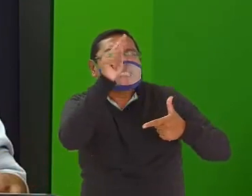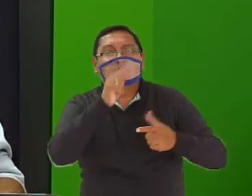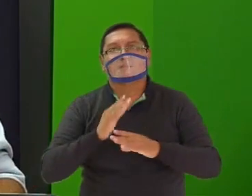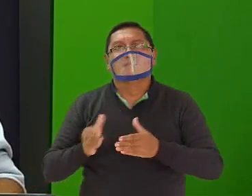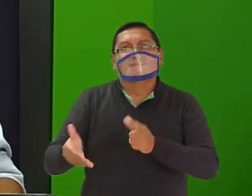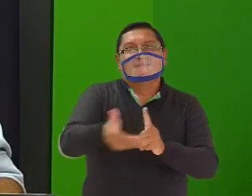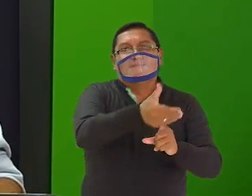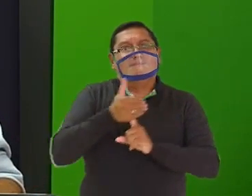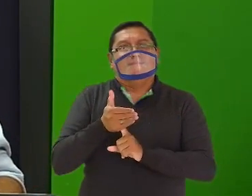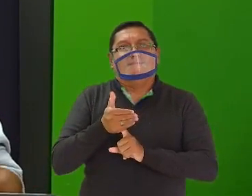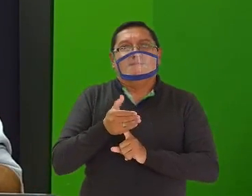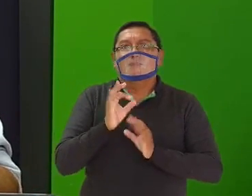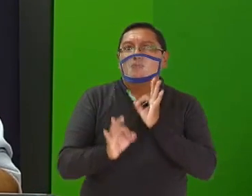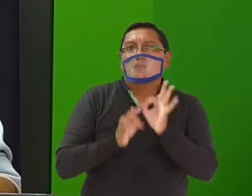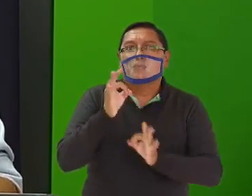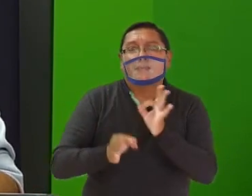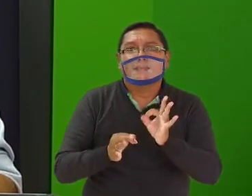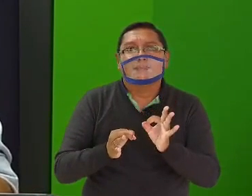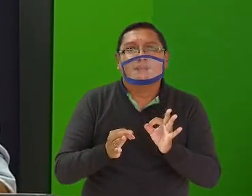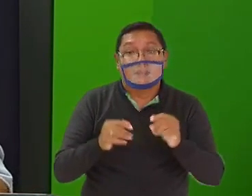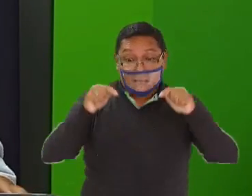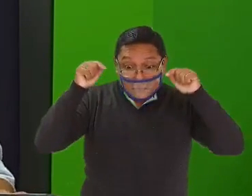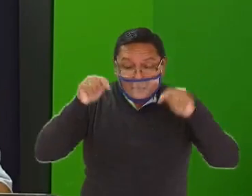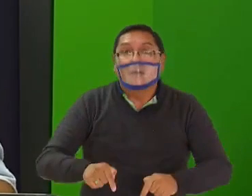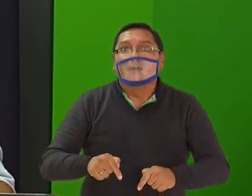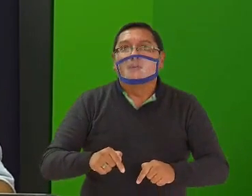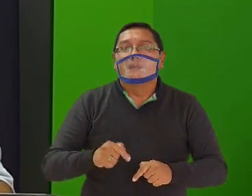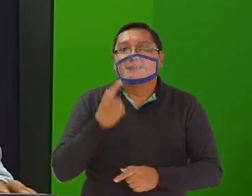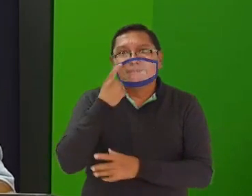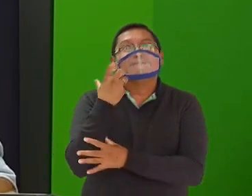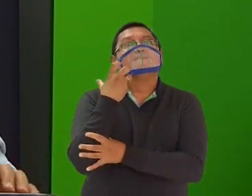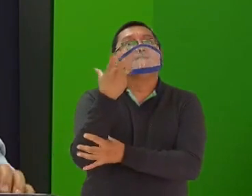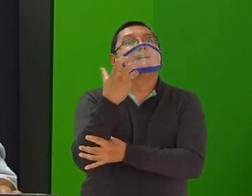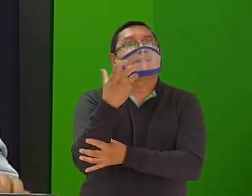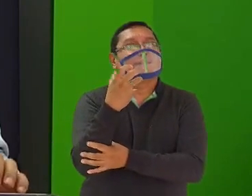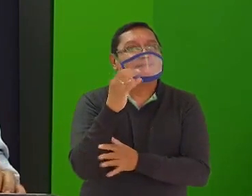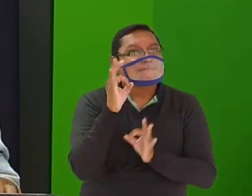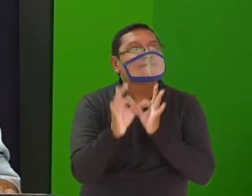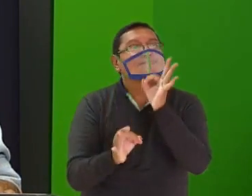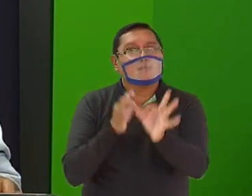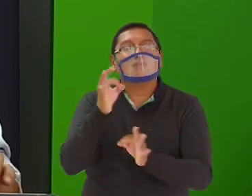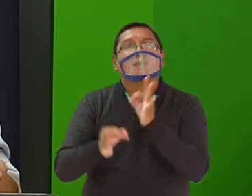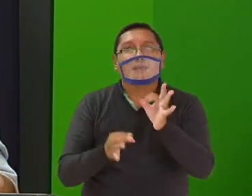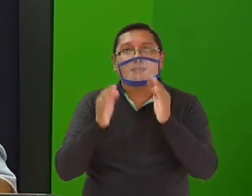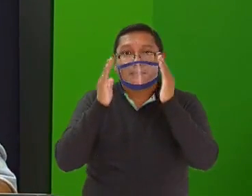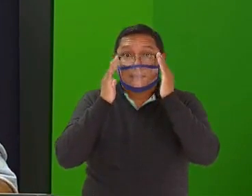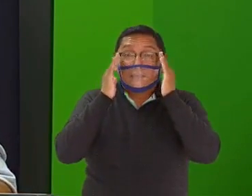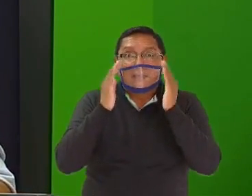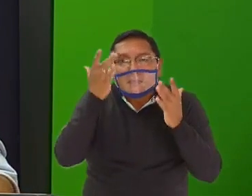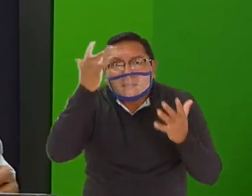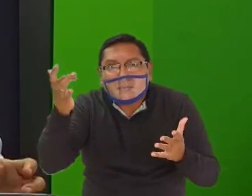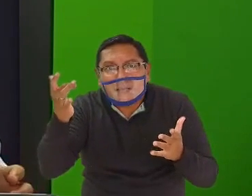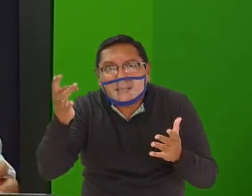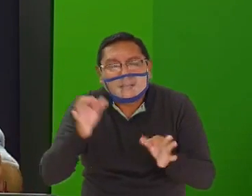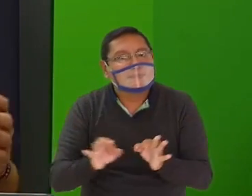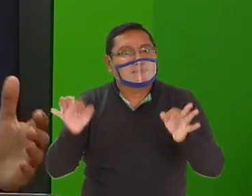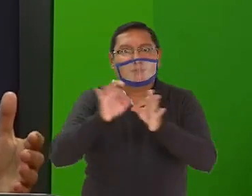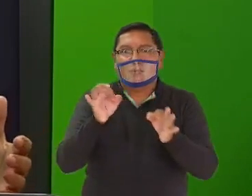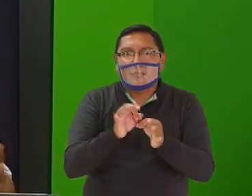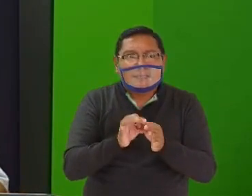Pero este es el momento de mayor cuidado, porque hay que seguir consolidando la tendencia a la baja y espantar,